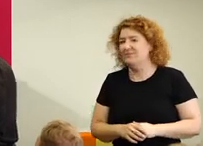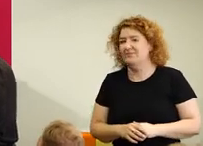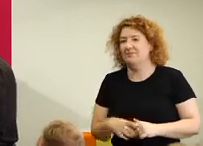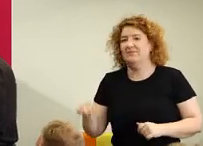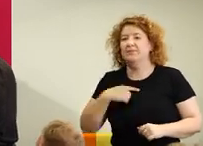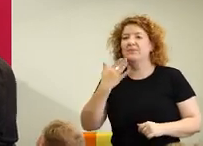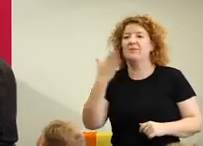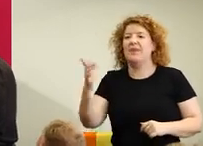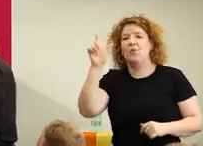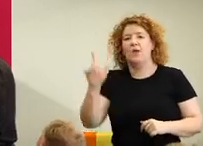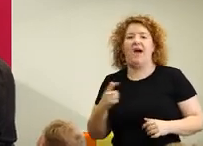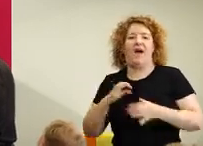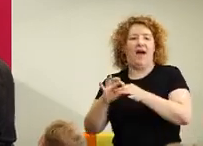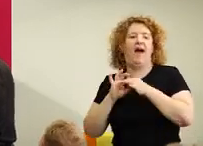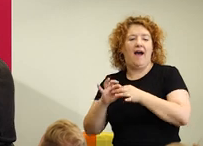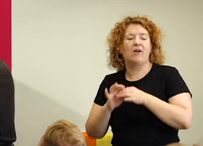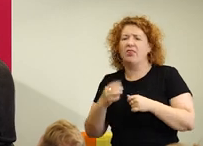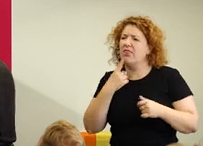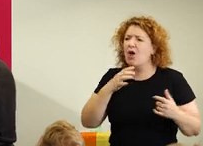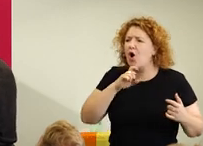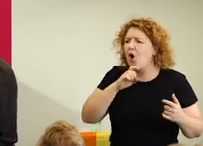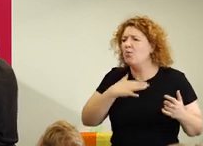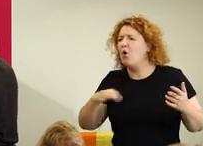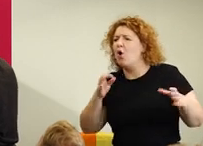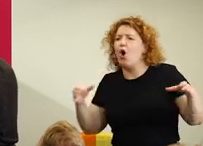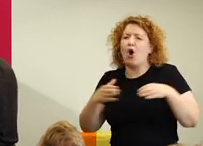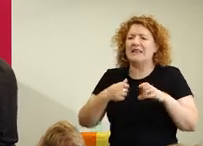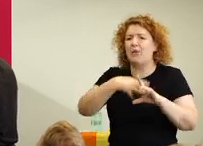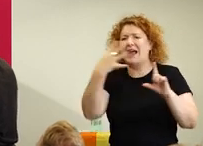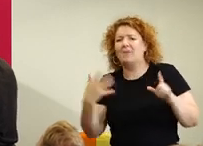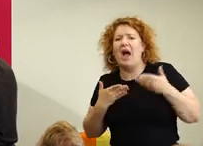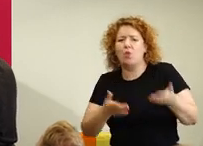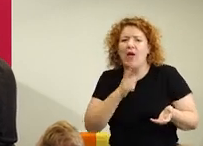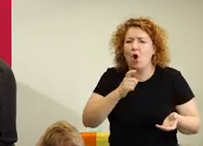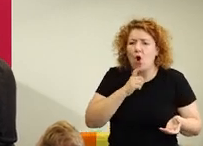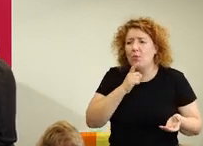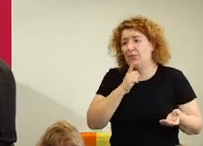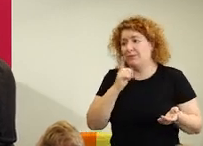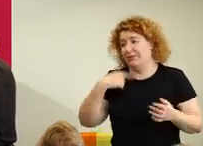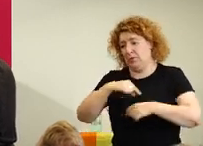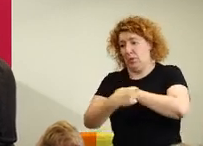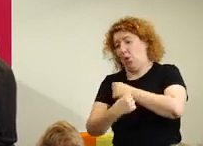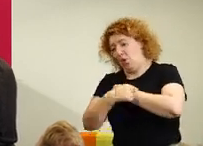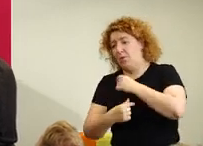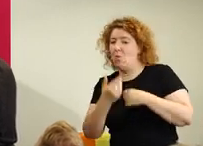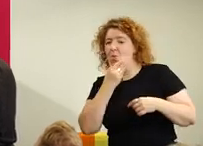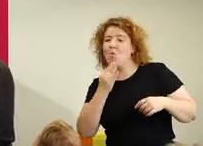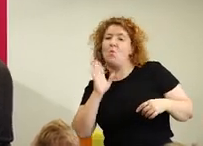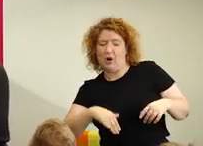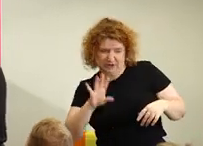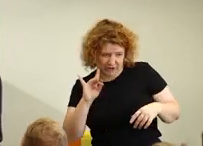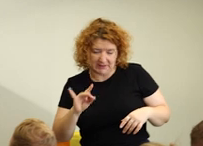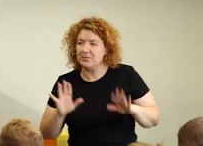pedimos a una verdadera aliada, ¿no? Cuando la gente dice, ¿cómo podemos ayudar al colectivo? Tal. Bueno, pues además de ponerse la pulsera, que es una cosa que queda muy